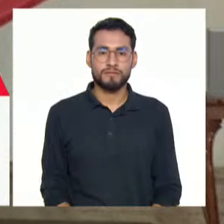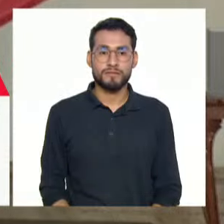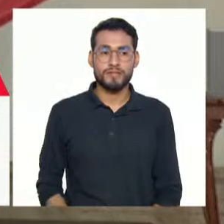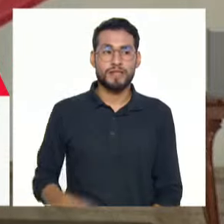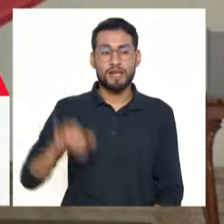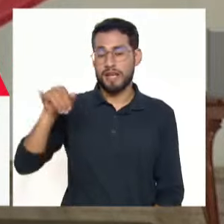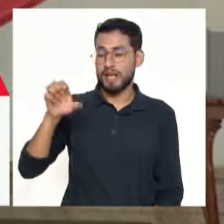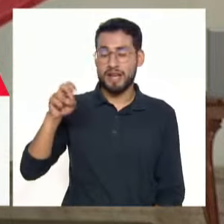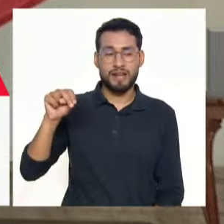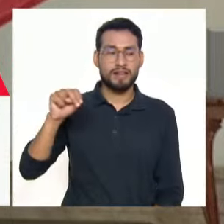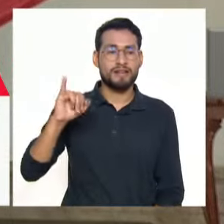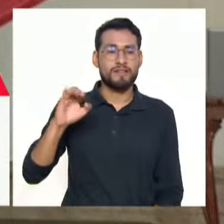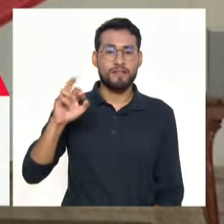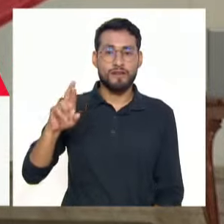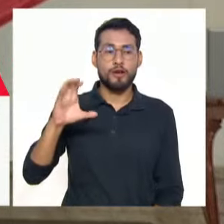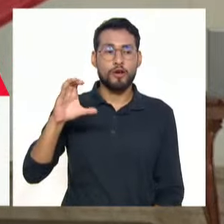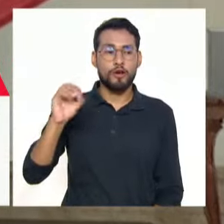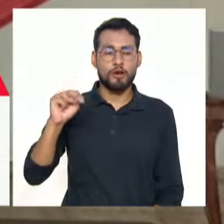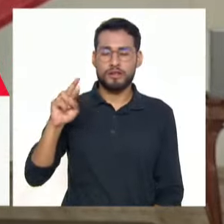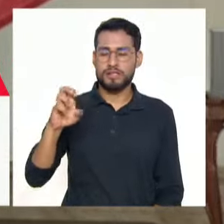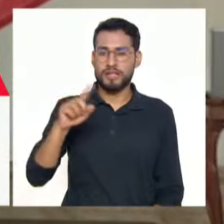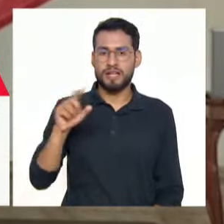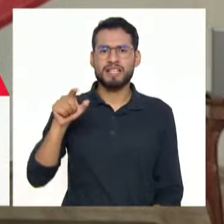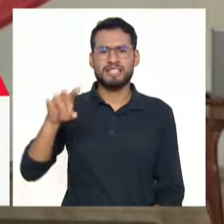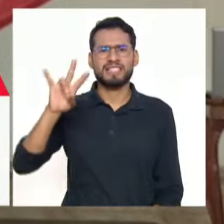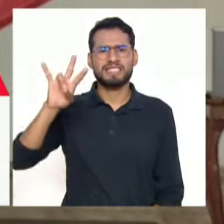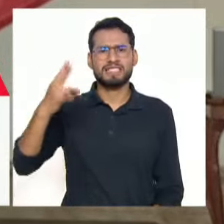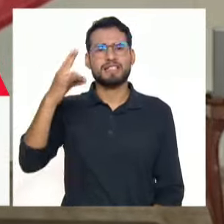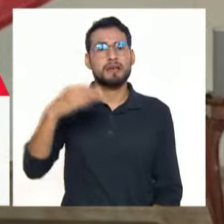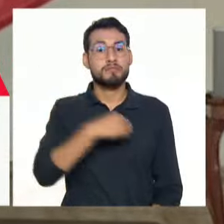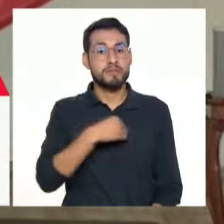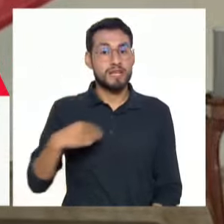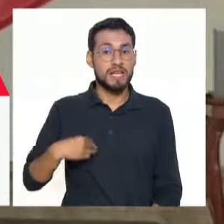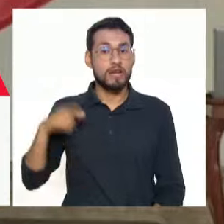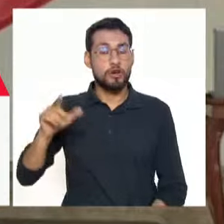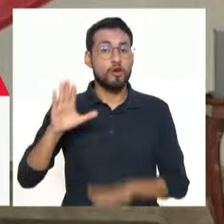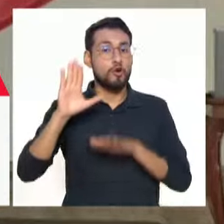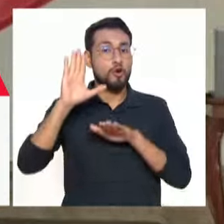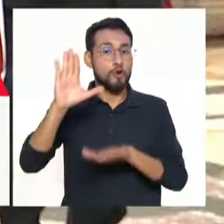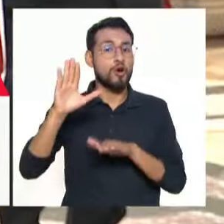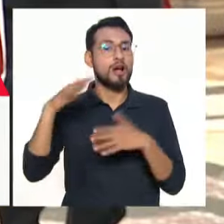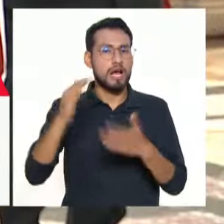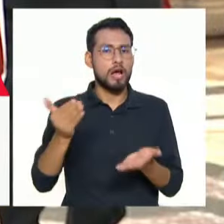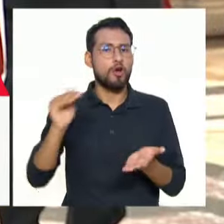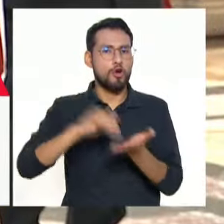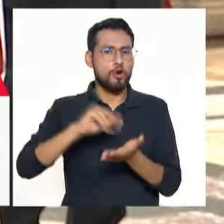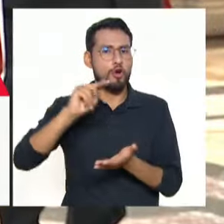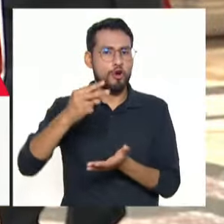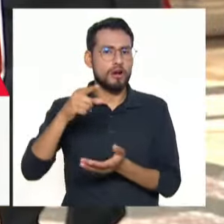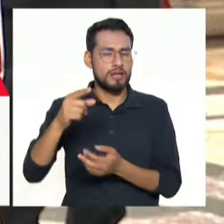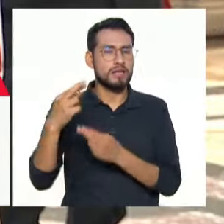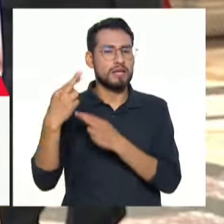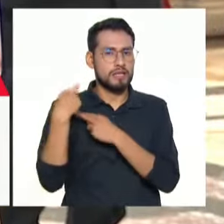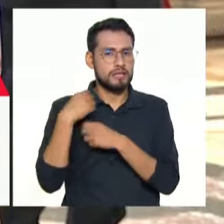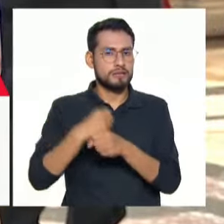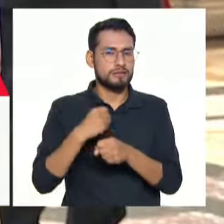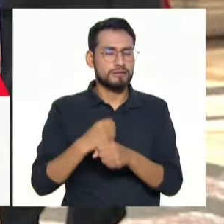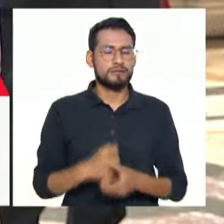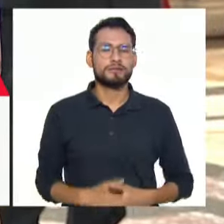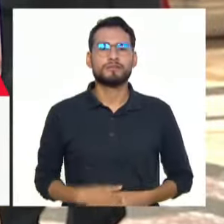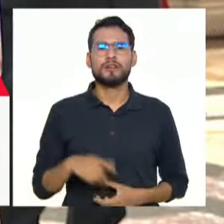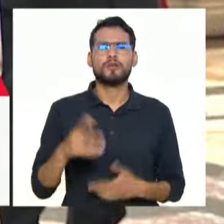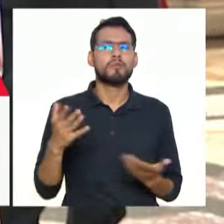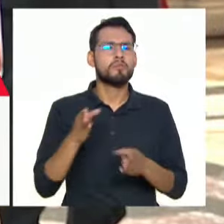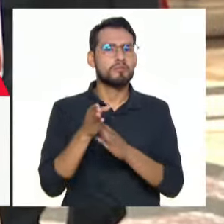Jennifer Contreras Álvarez es la séptima ministra que juramenta y quien ha sido ratificado en el cargo, en este caso en